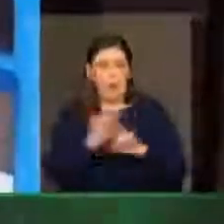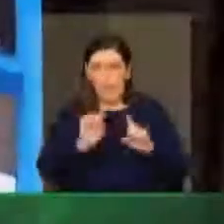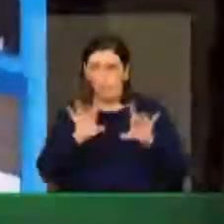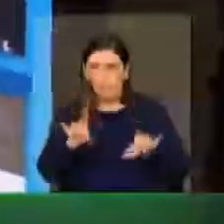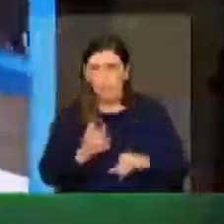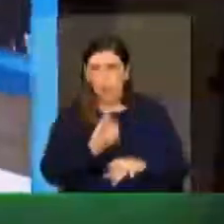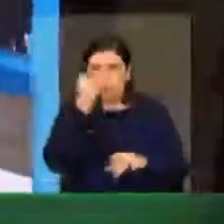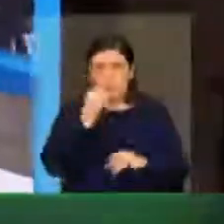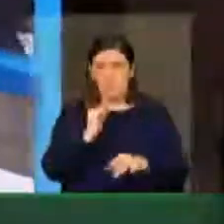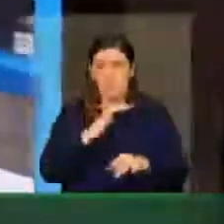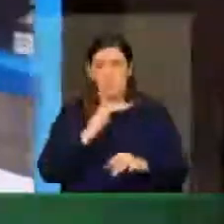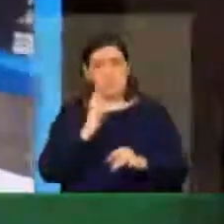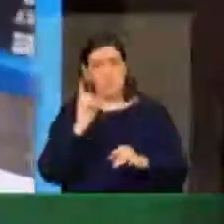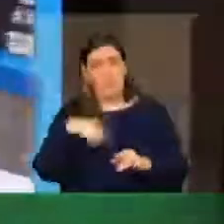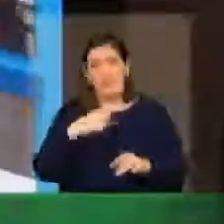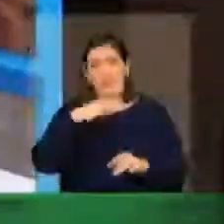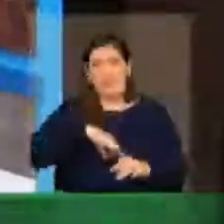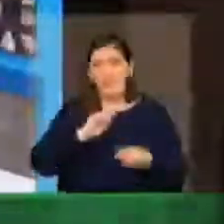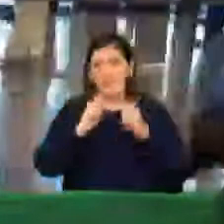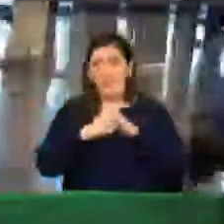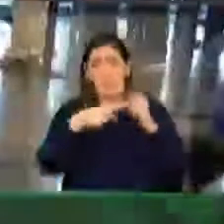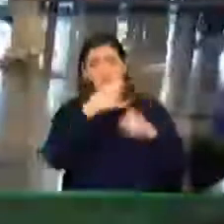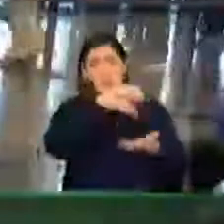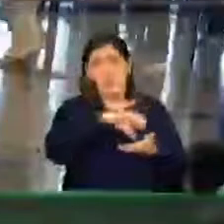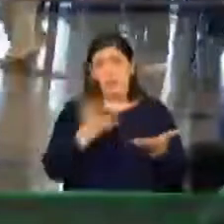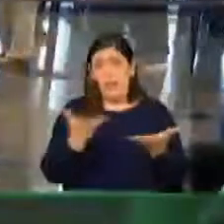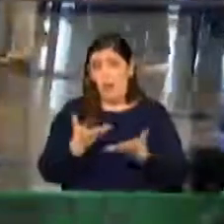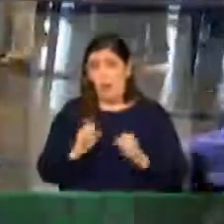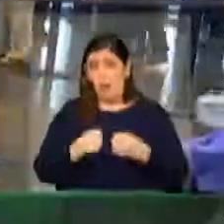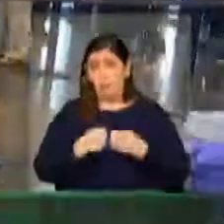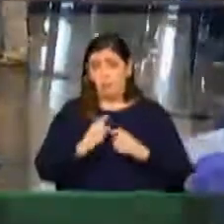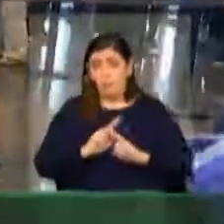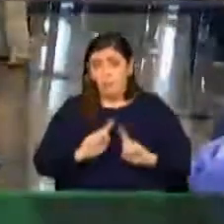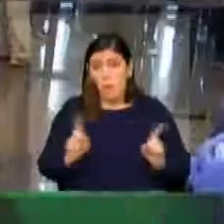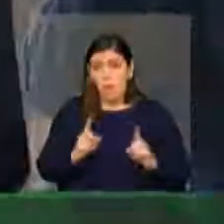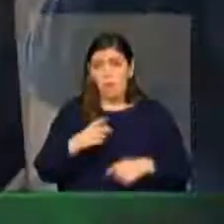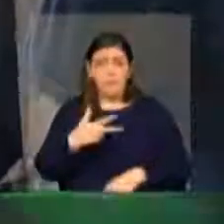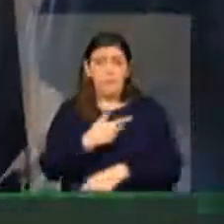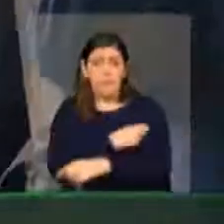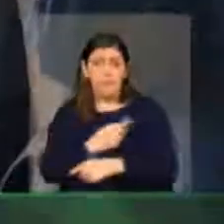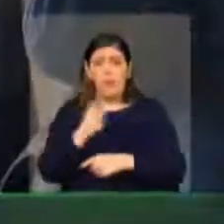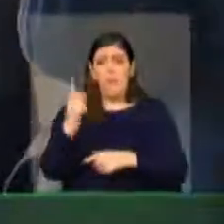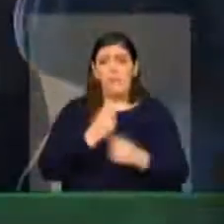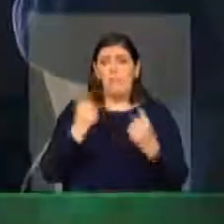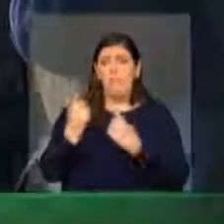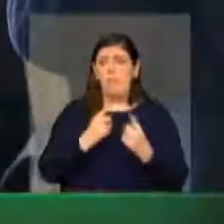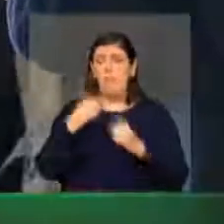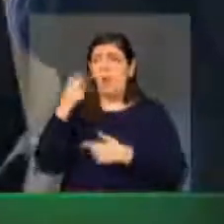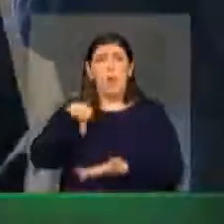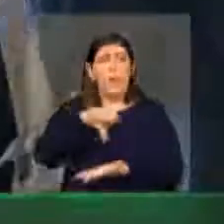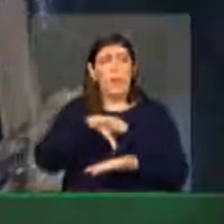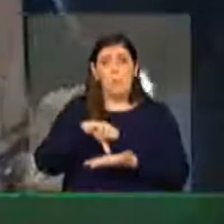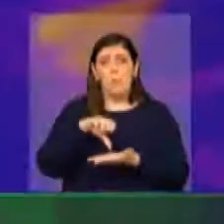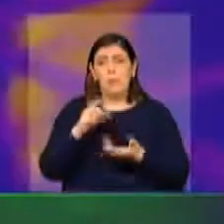detectarse los casos importados y aislarlos. Hoy, con la eliminación de la cuarentena para vacunados, que provienen del exterior,